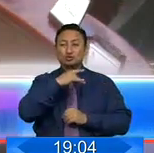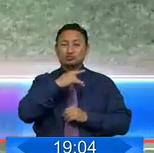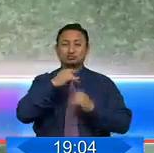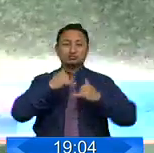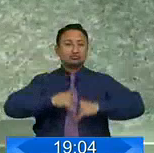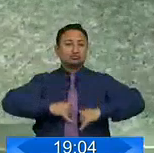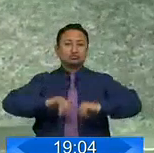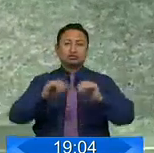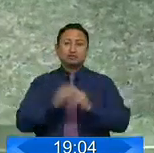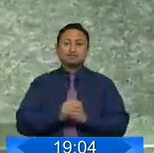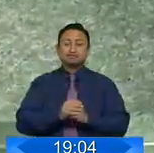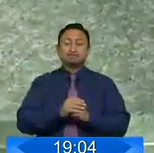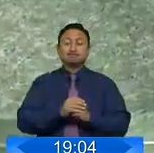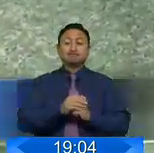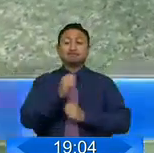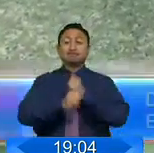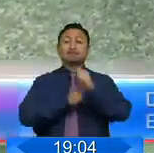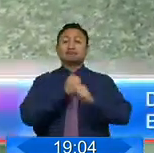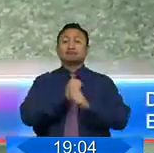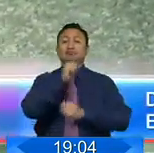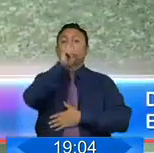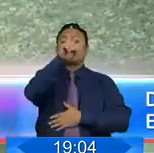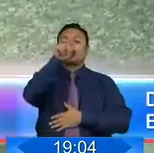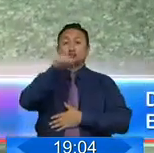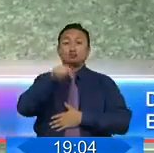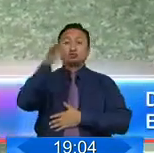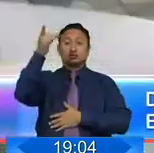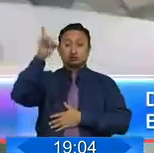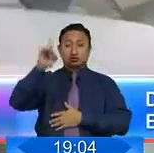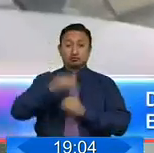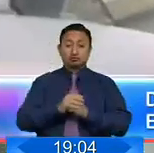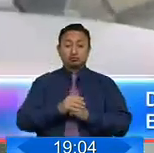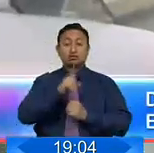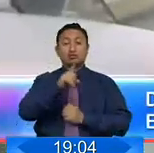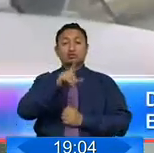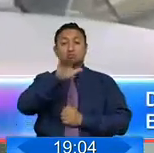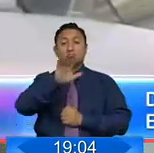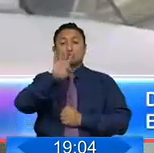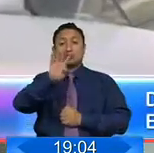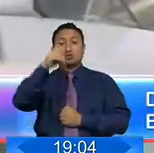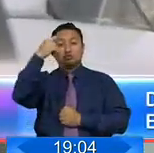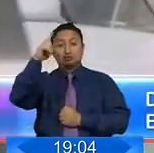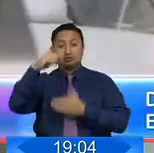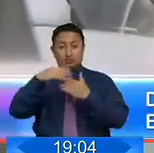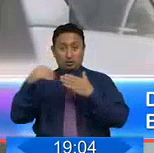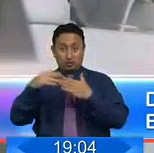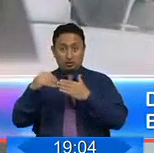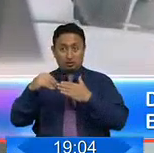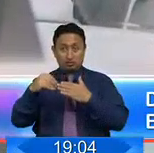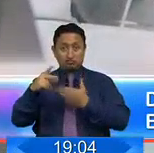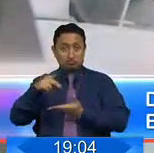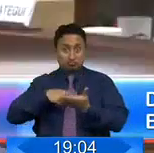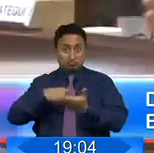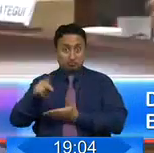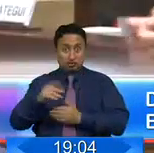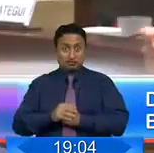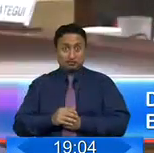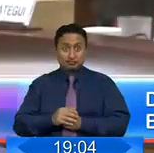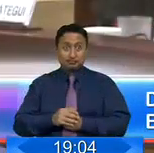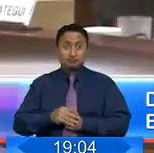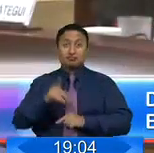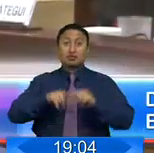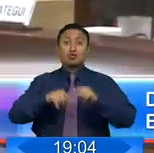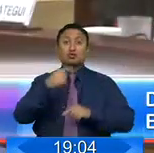En 2018 fueron más de 154 millones de dólares los que ingresaron a las arcas fiscales por este rubro. Habían voces que